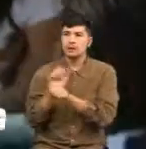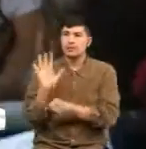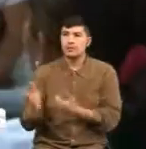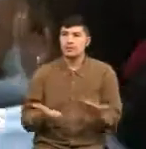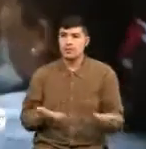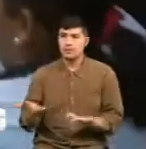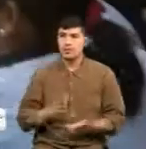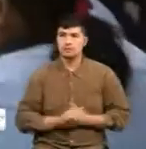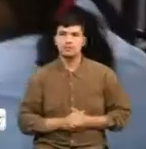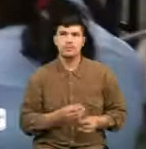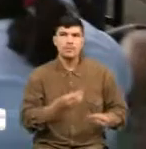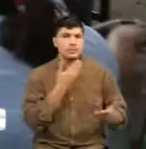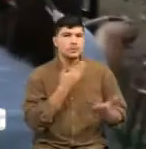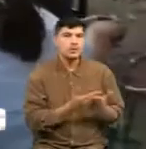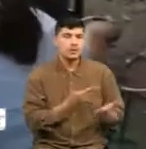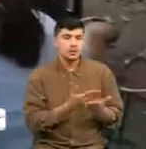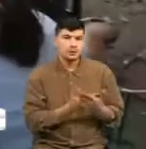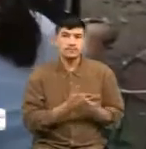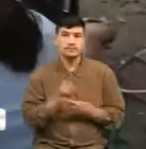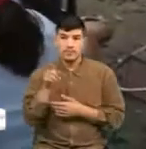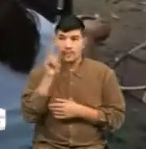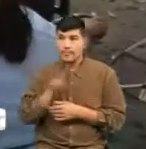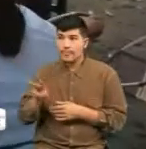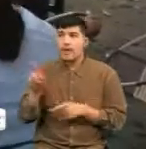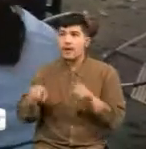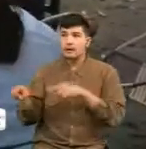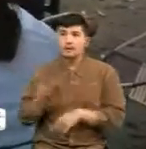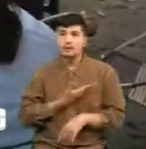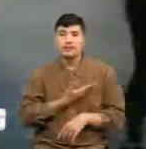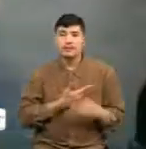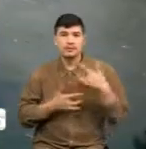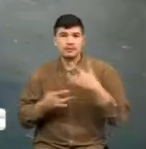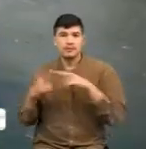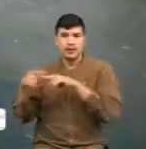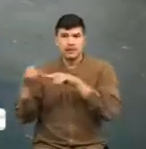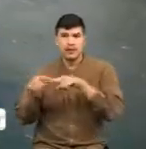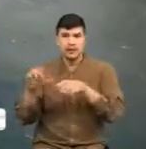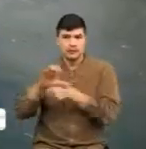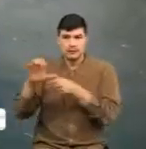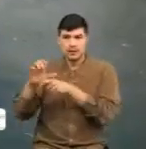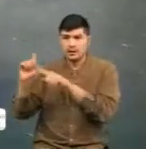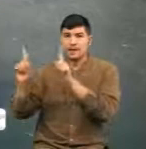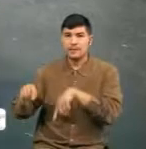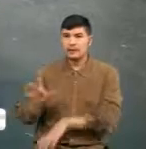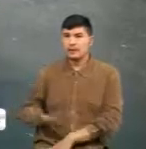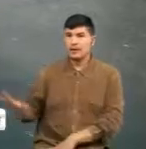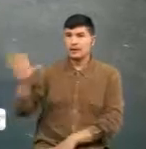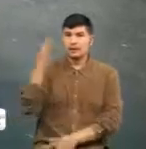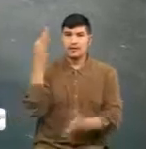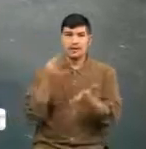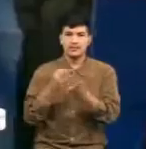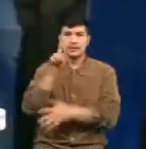Muchas gracias, Blanca. Pues como ustedes pueden observar en las imágenes, aquí están presentes las madres comunitarias de diferentes partes de la ciudad, pero también del departamento.